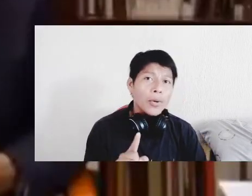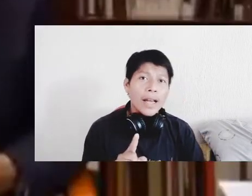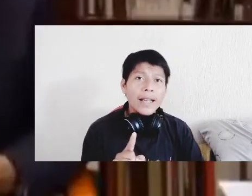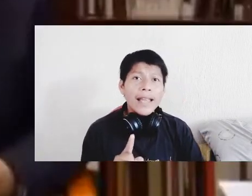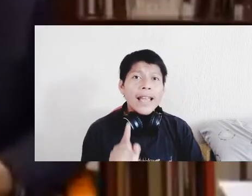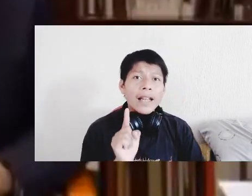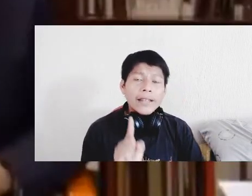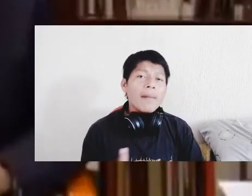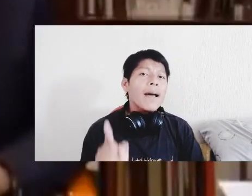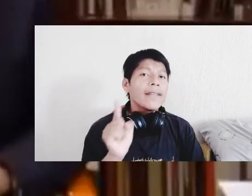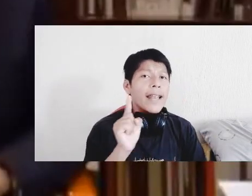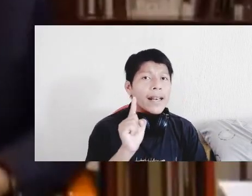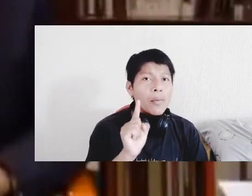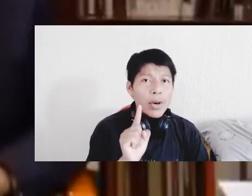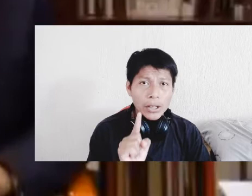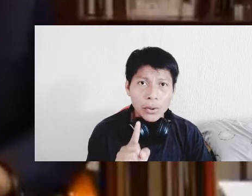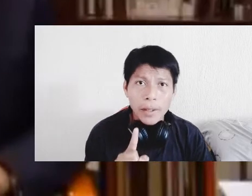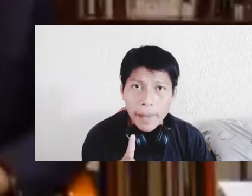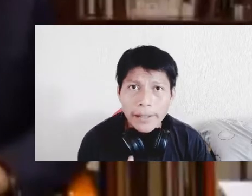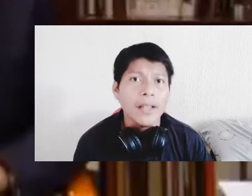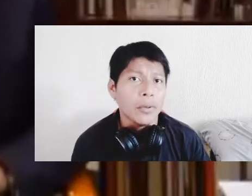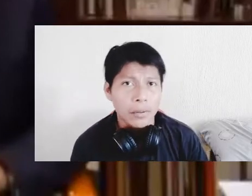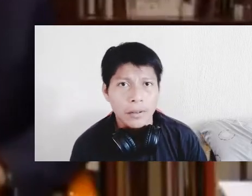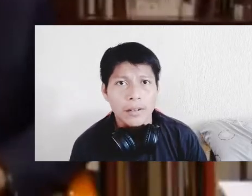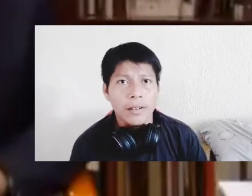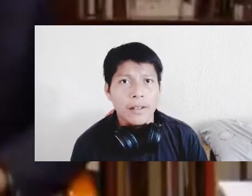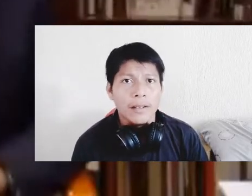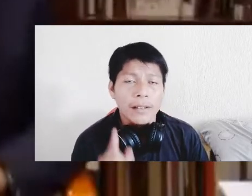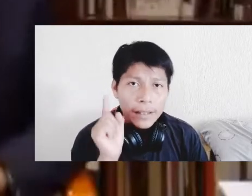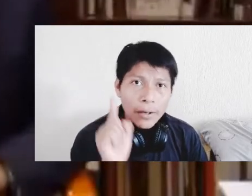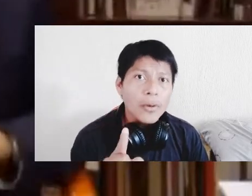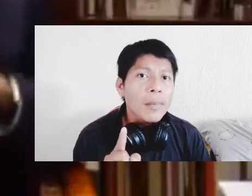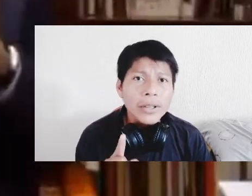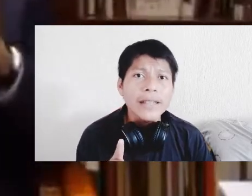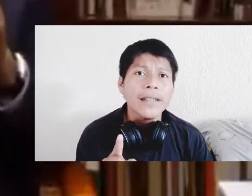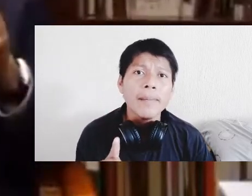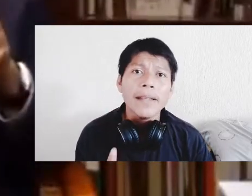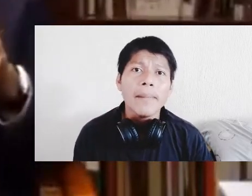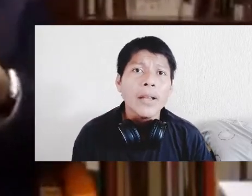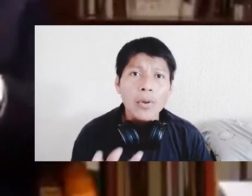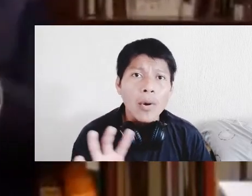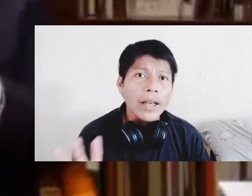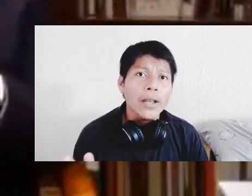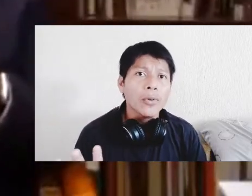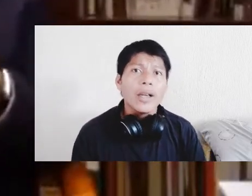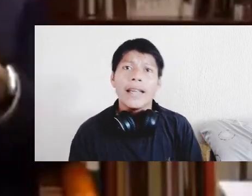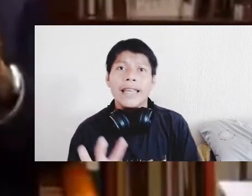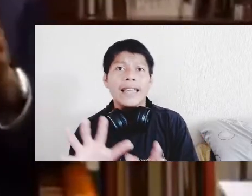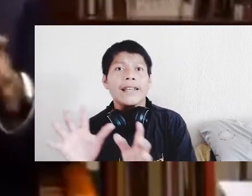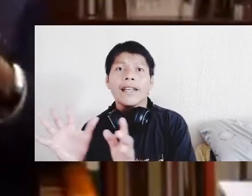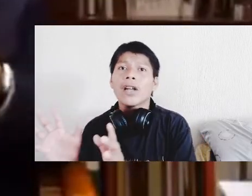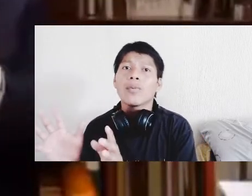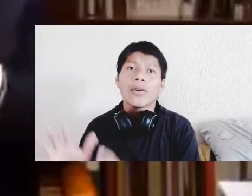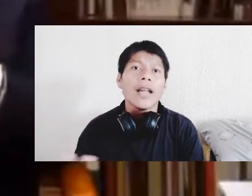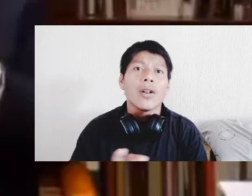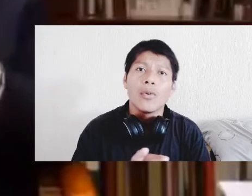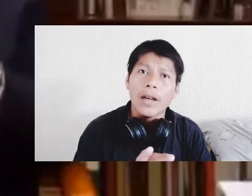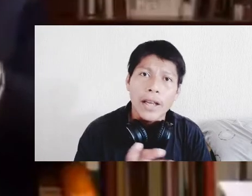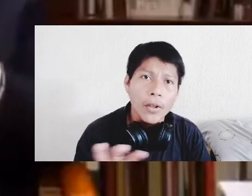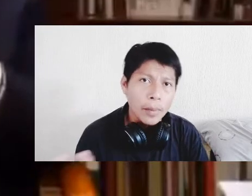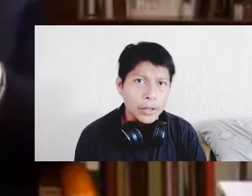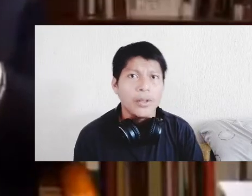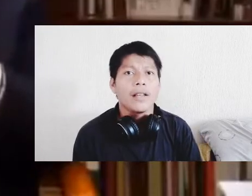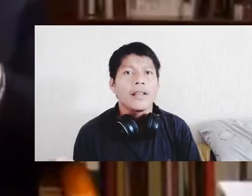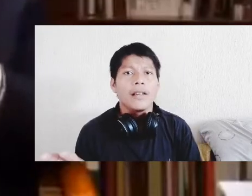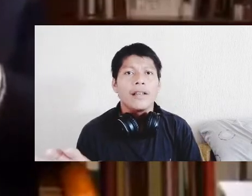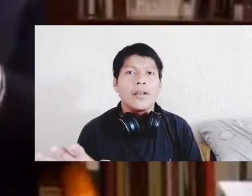querido tocar el tema de la revocación de mandato. Recordemos que ese tema también no lo han querido tocar y Ricardo Monreal no ha